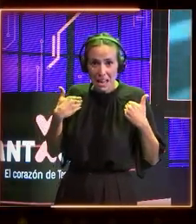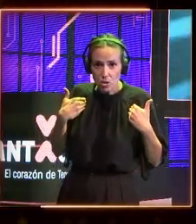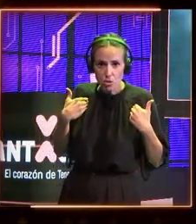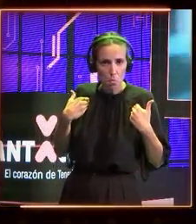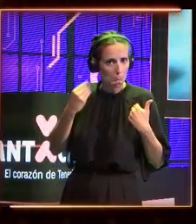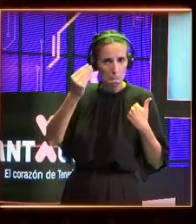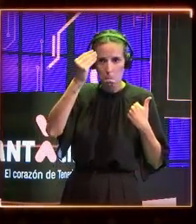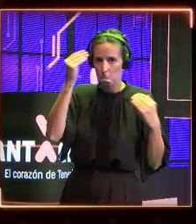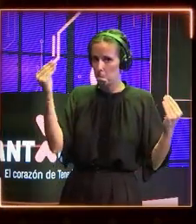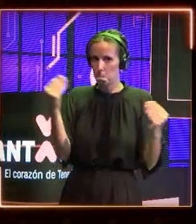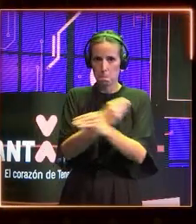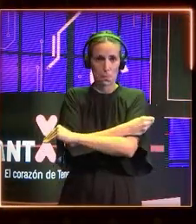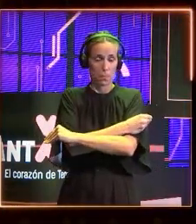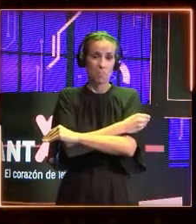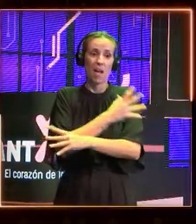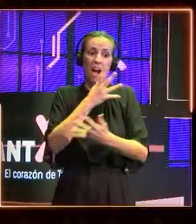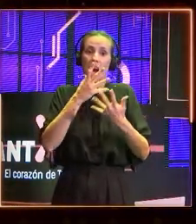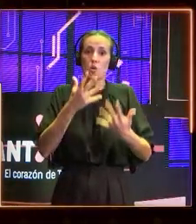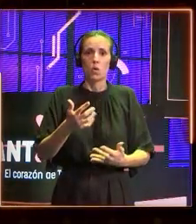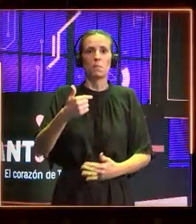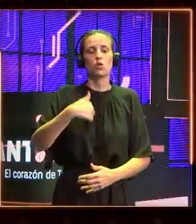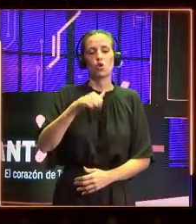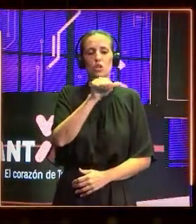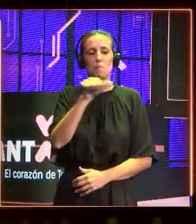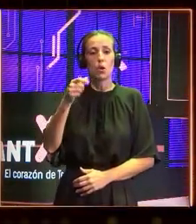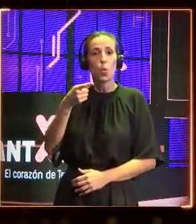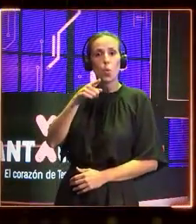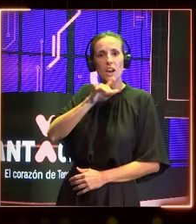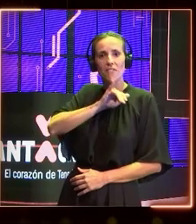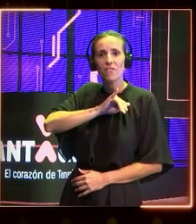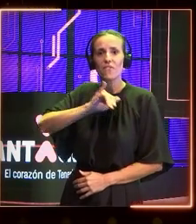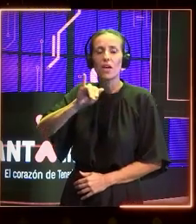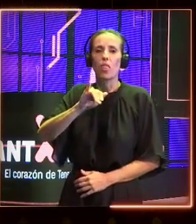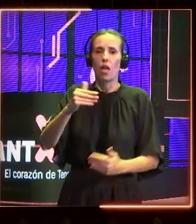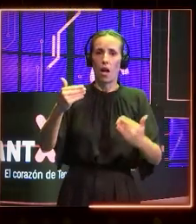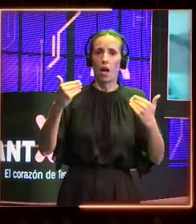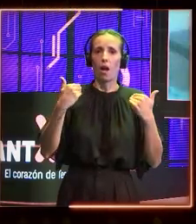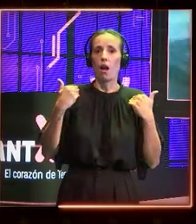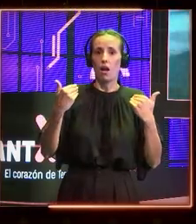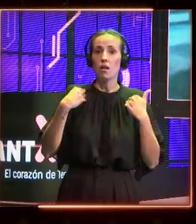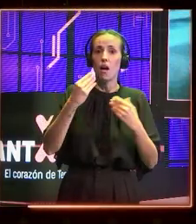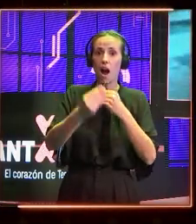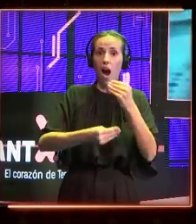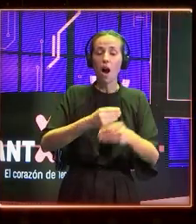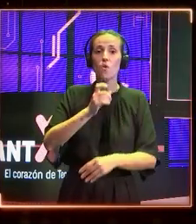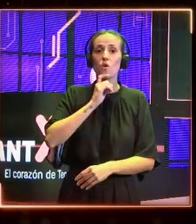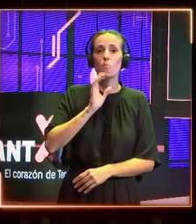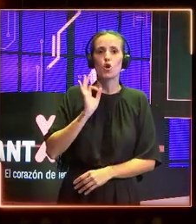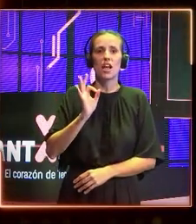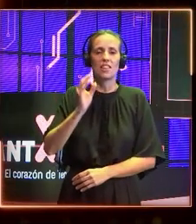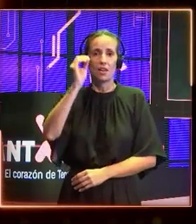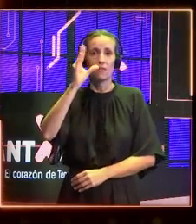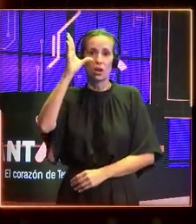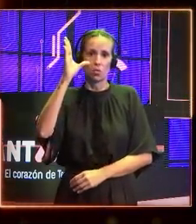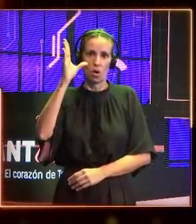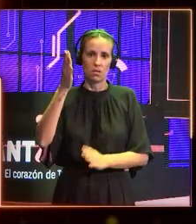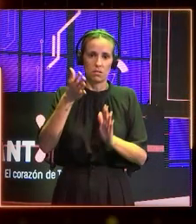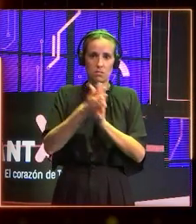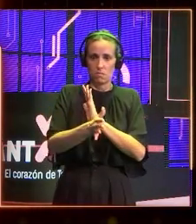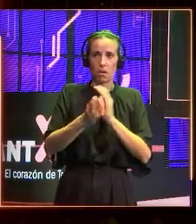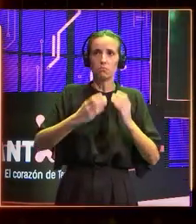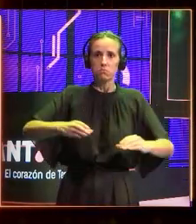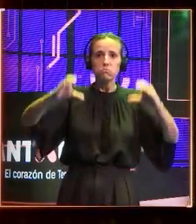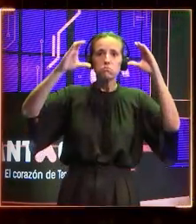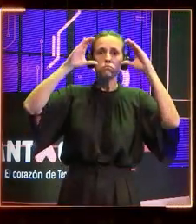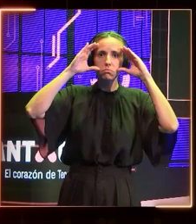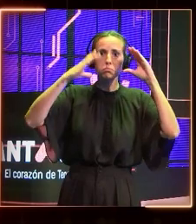en día estoy haciendo una vez a la semana ejercicio en realidad virtual y no necesito esa plataforma eso lo complementa pero a día de hoy simplemente con unas gafas